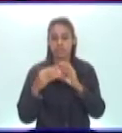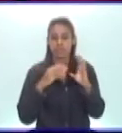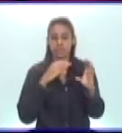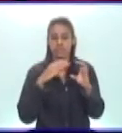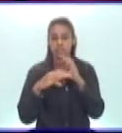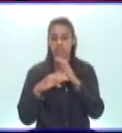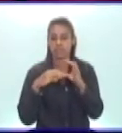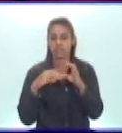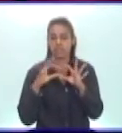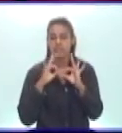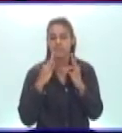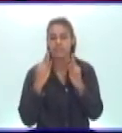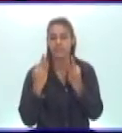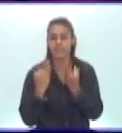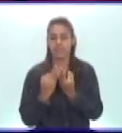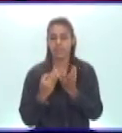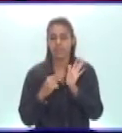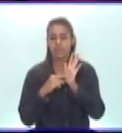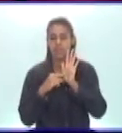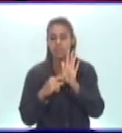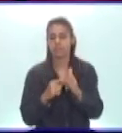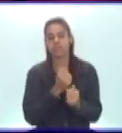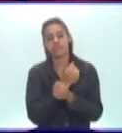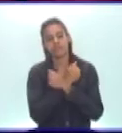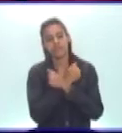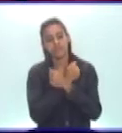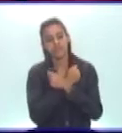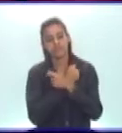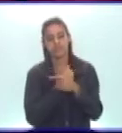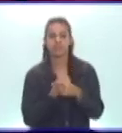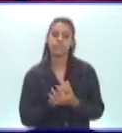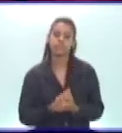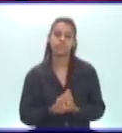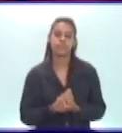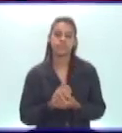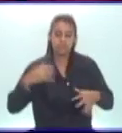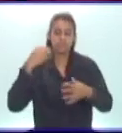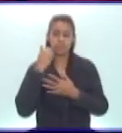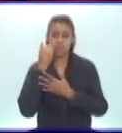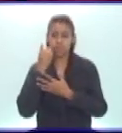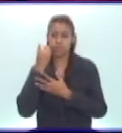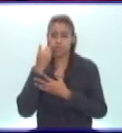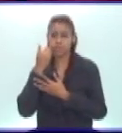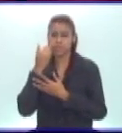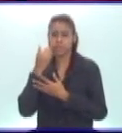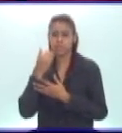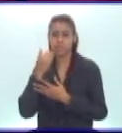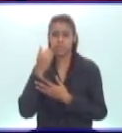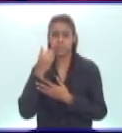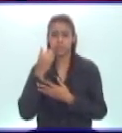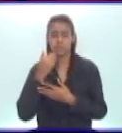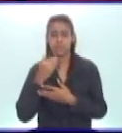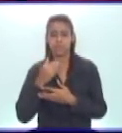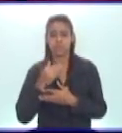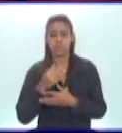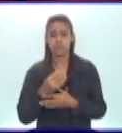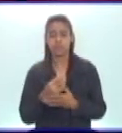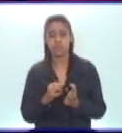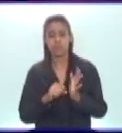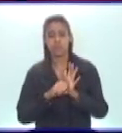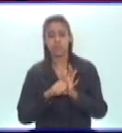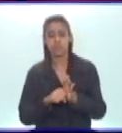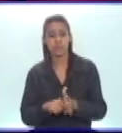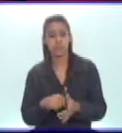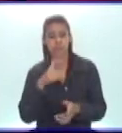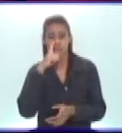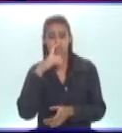familia y hacer demostraciones de afecto, de cariño. Y no debemos olvidar que hay que premiar y felicitar